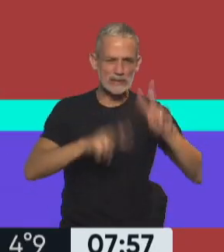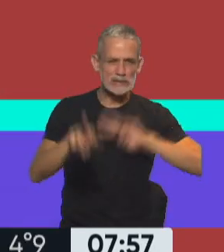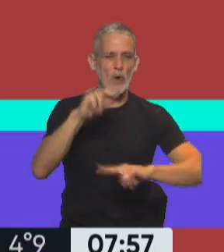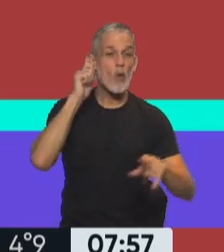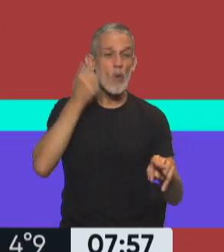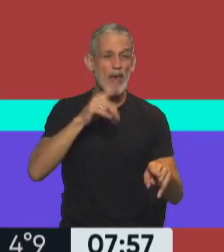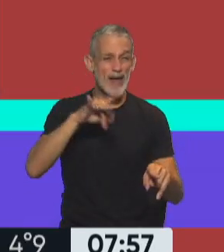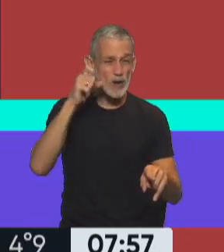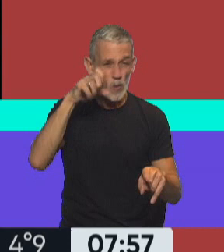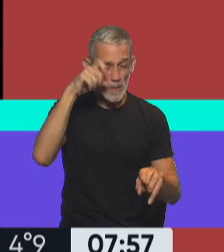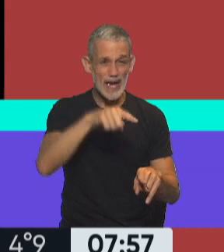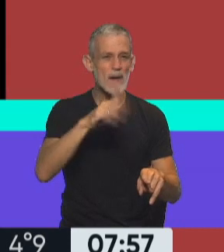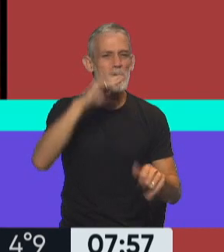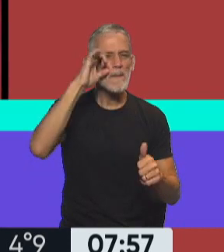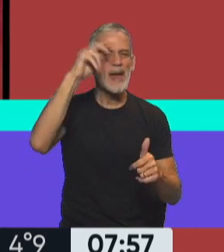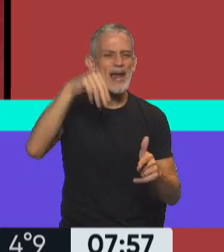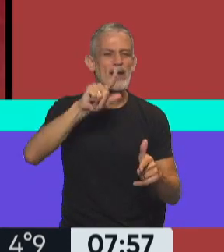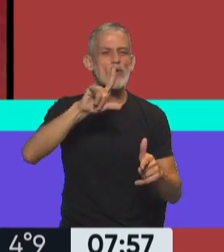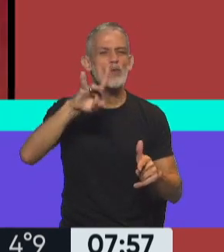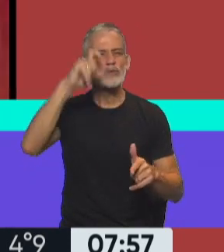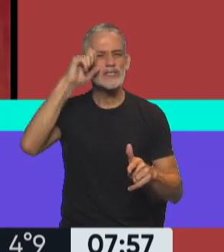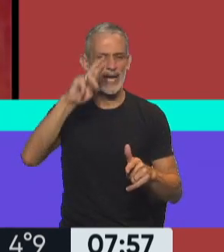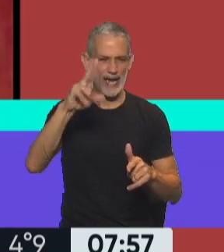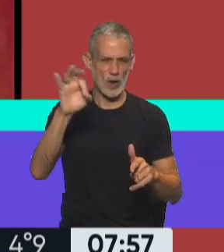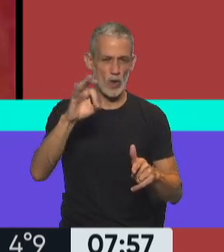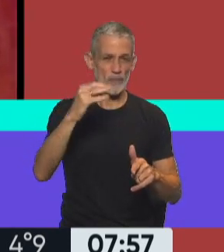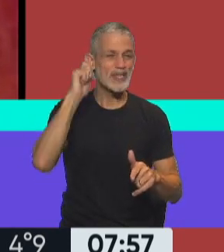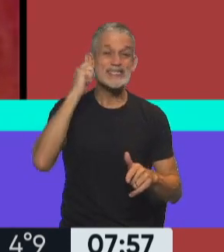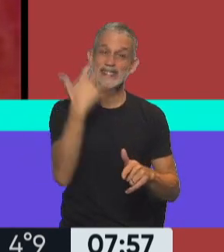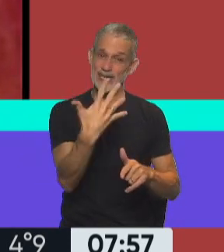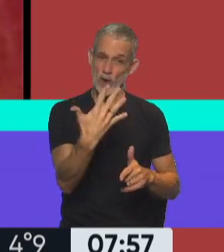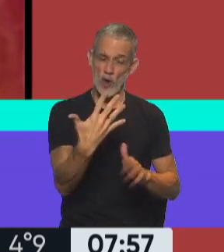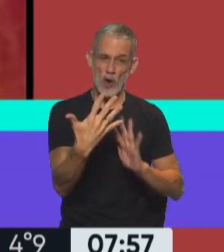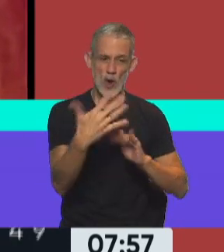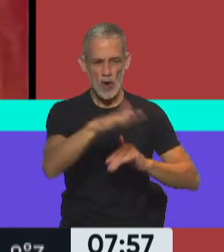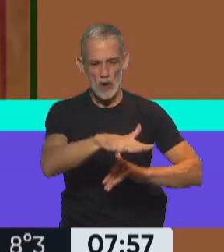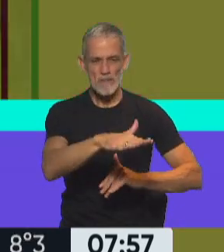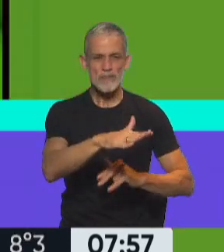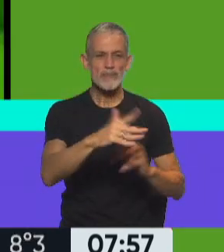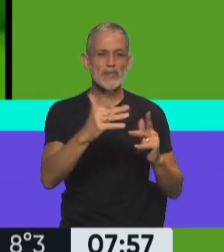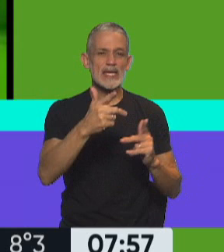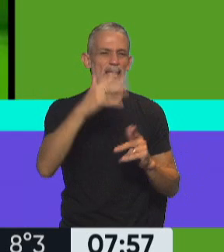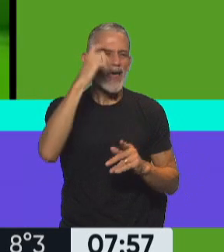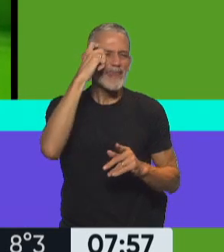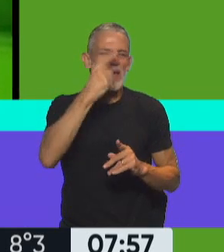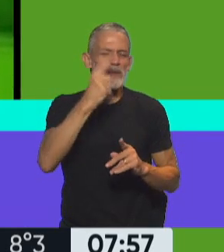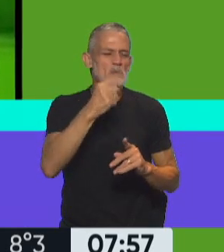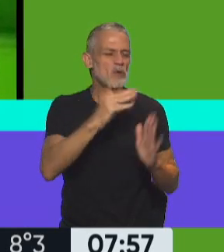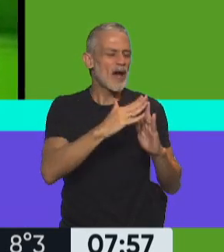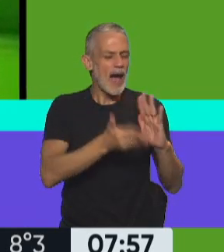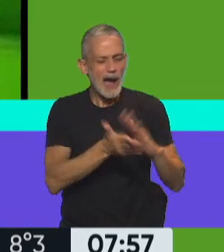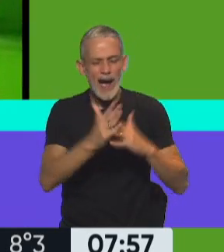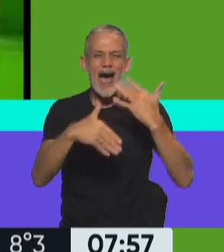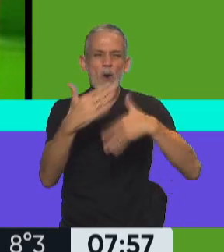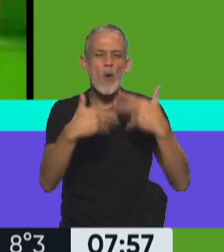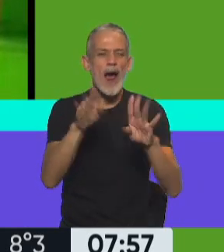Guadalupe Belén Lucero, 5 años. Salió 10 minutos a jugar en